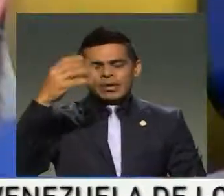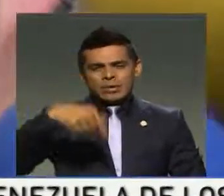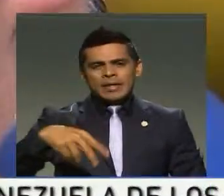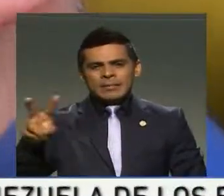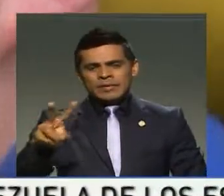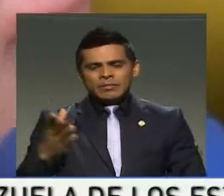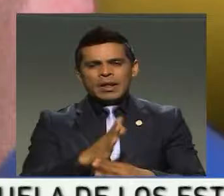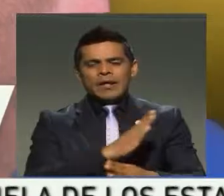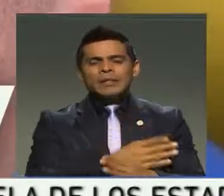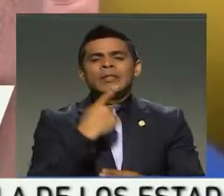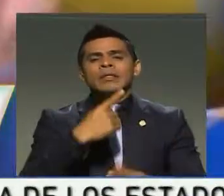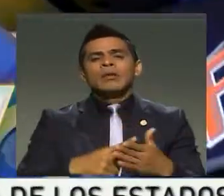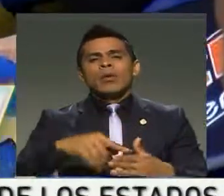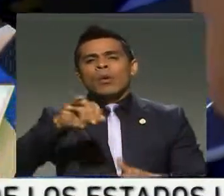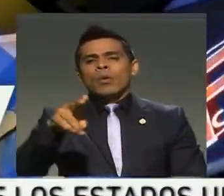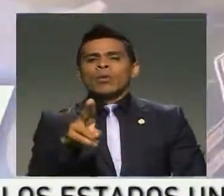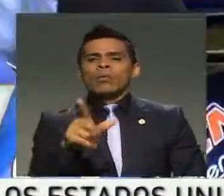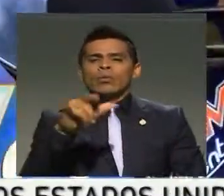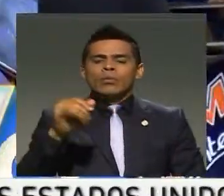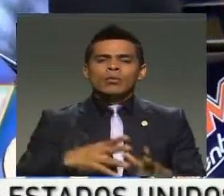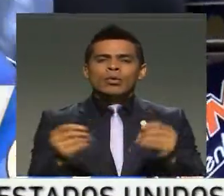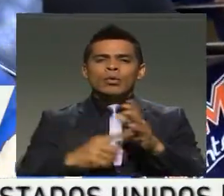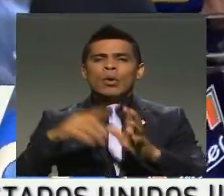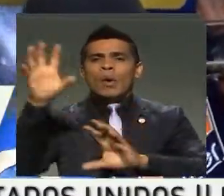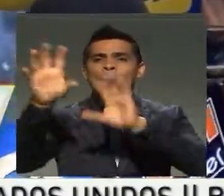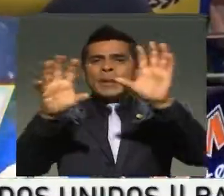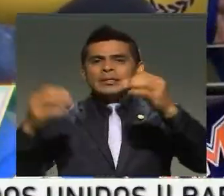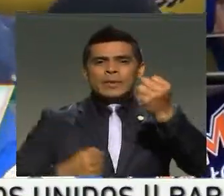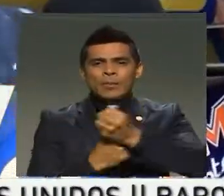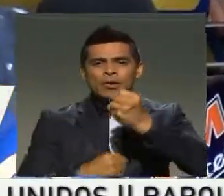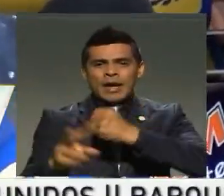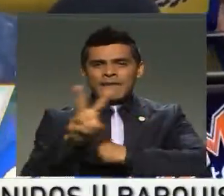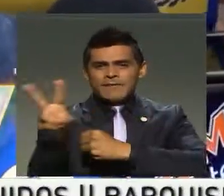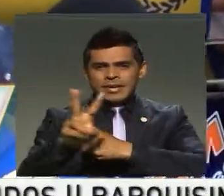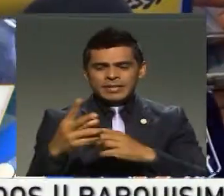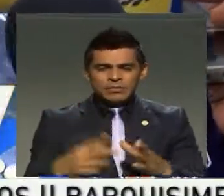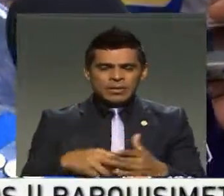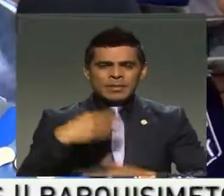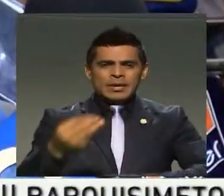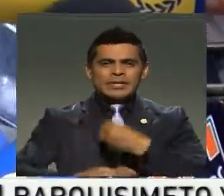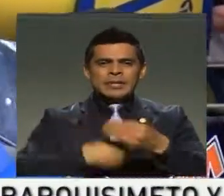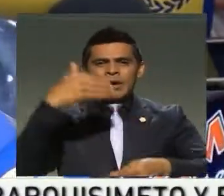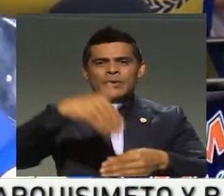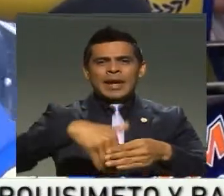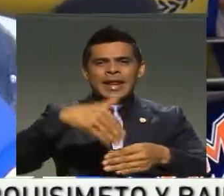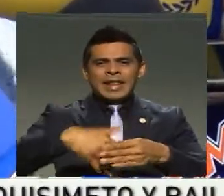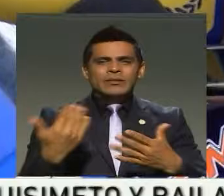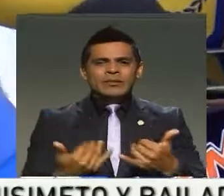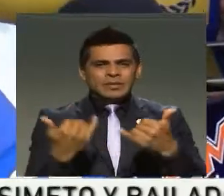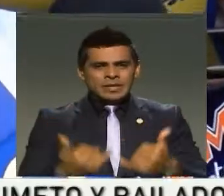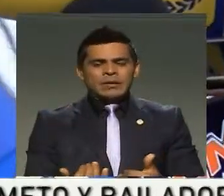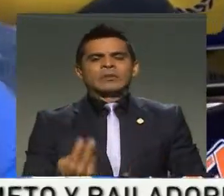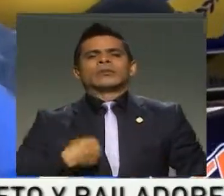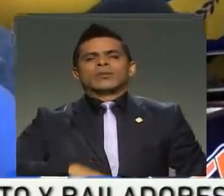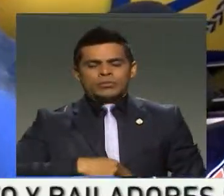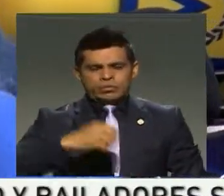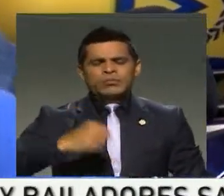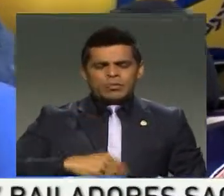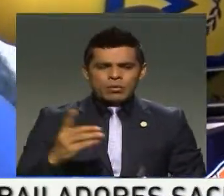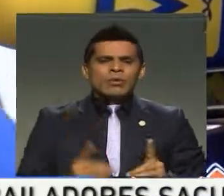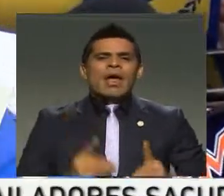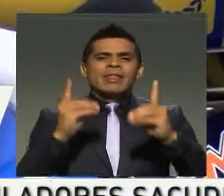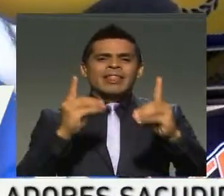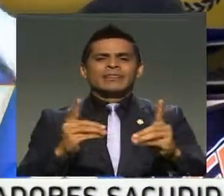Borges aseguró que los gobiernos de los países del continente apoyan a Venezuela para que se logren unas elecciones generales. Y eso ya es unánime, ya no es un